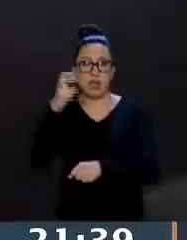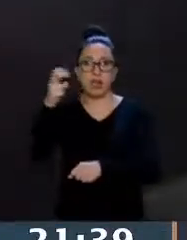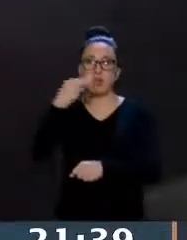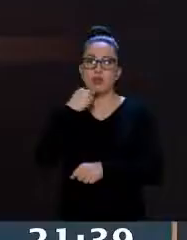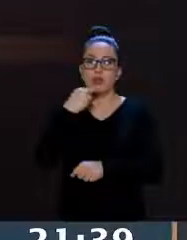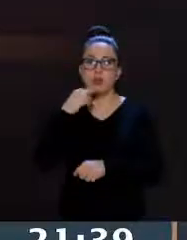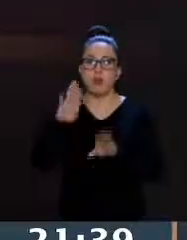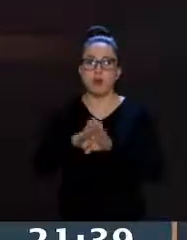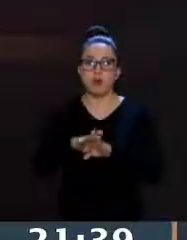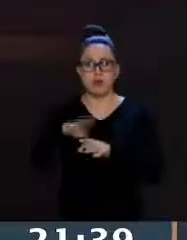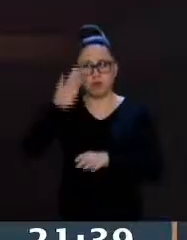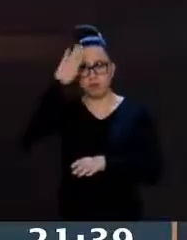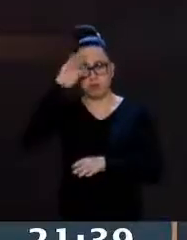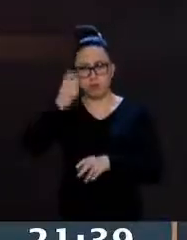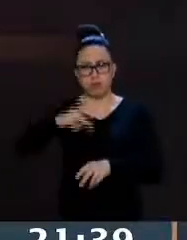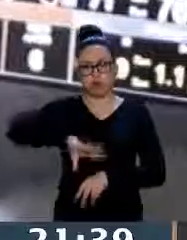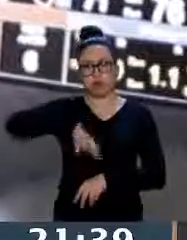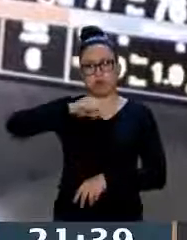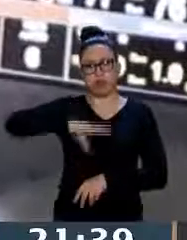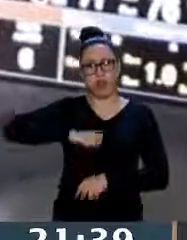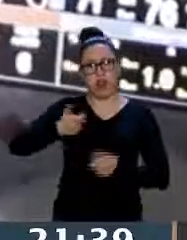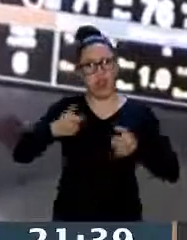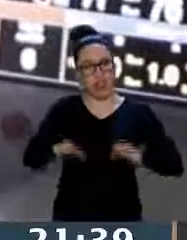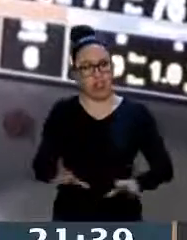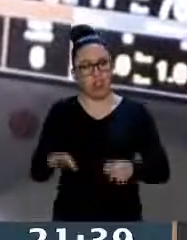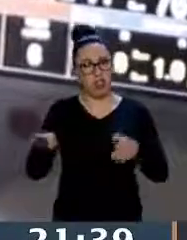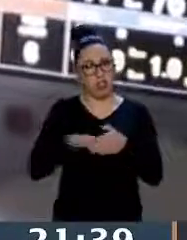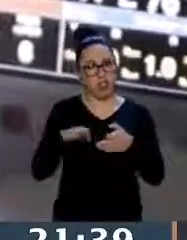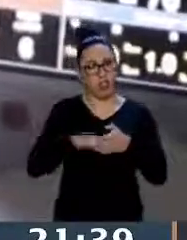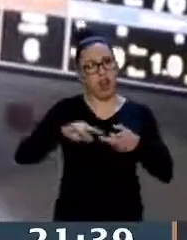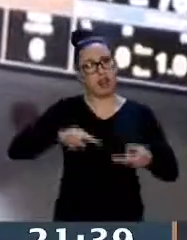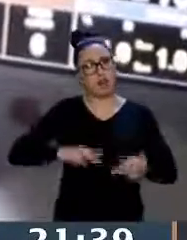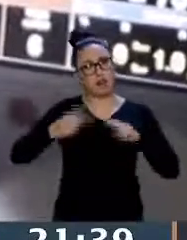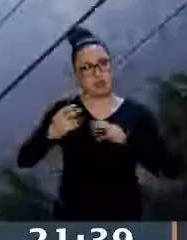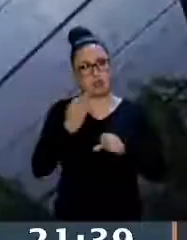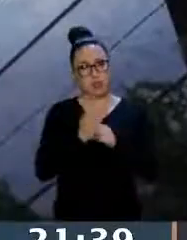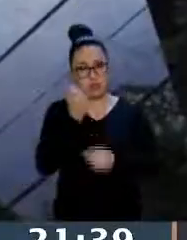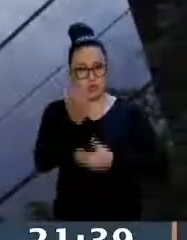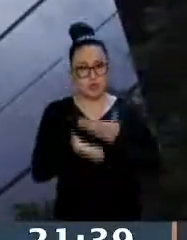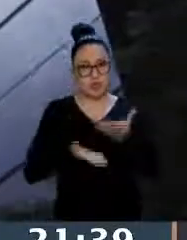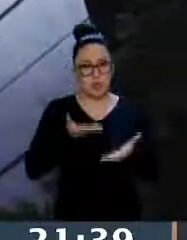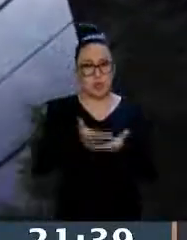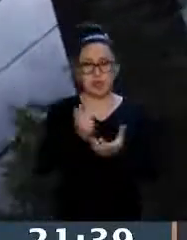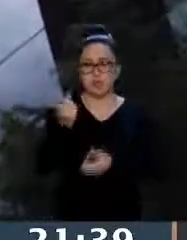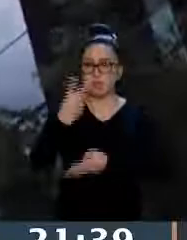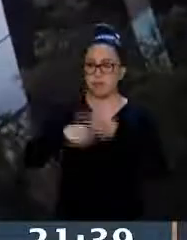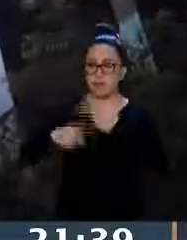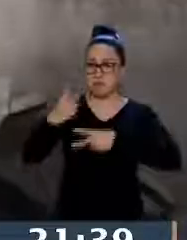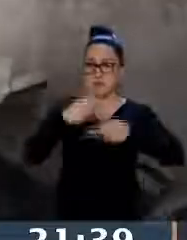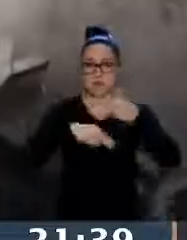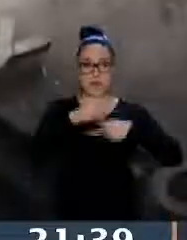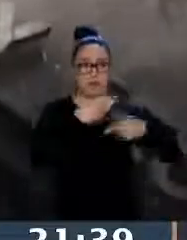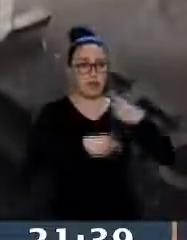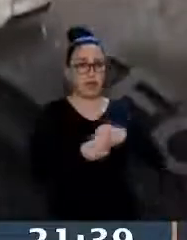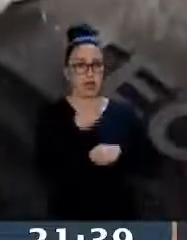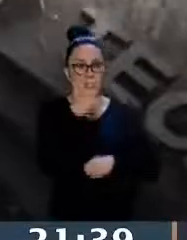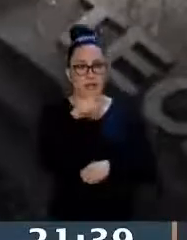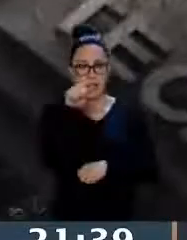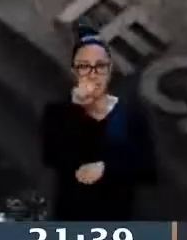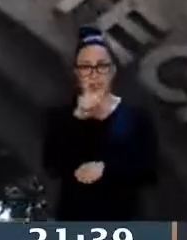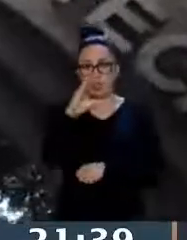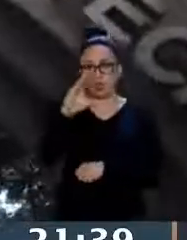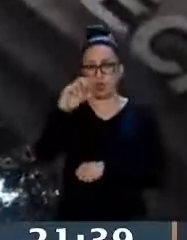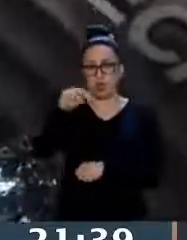utilizada de manera arbitraria y opaca en su lugar se propone que la principal fuente de financiamiento de las actividades de humanidades